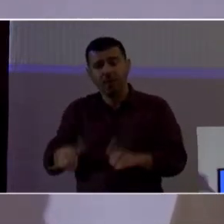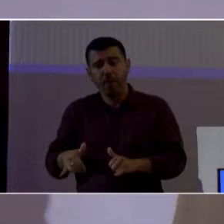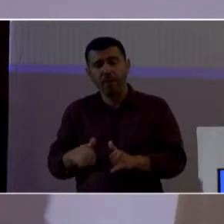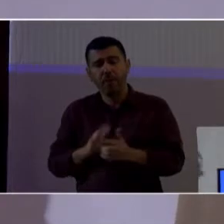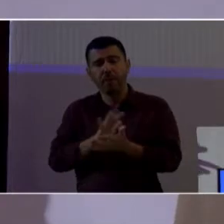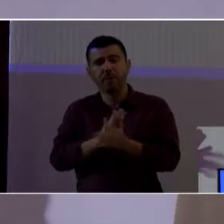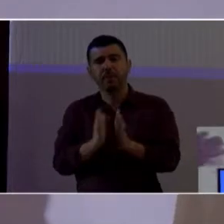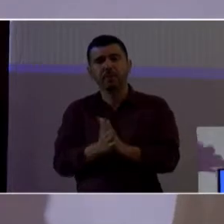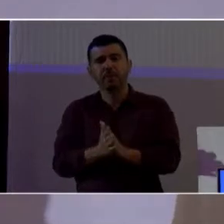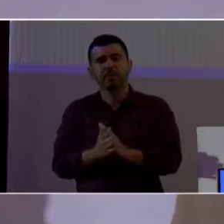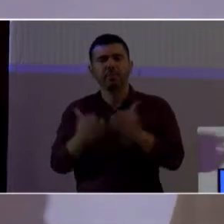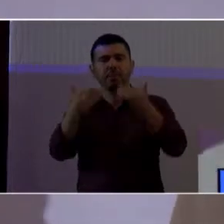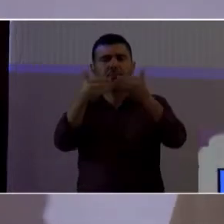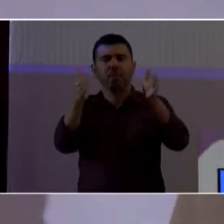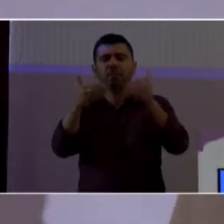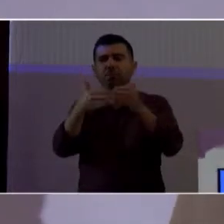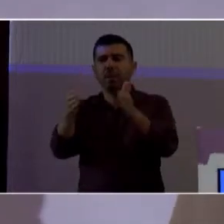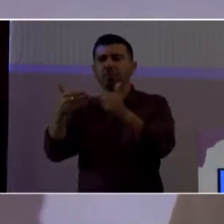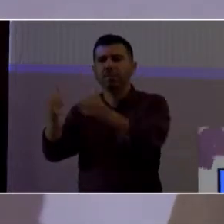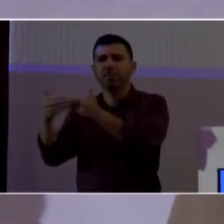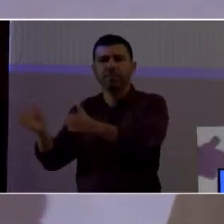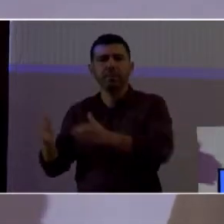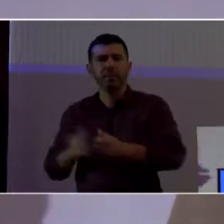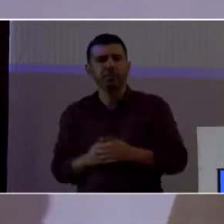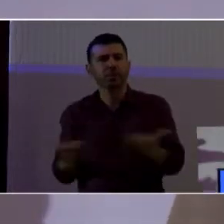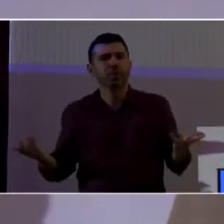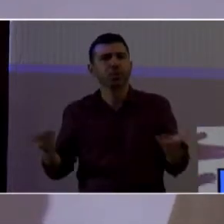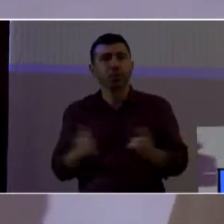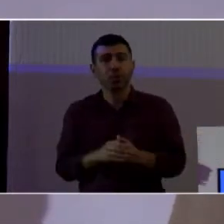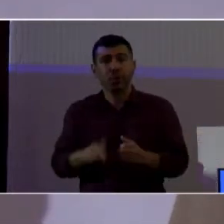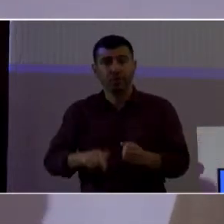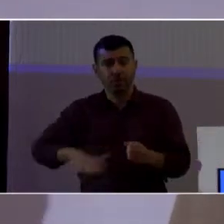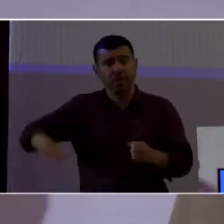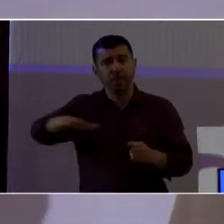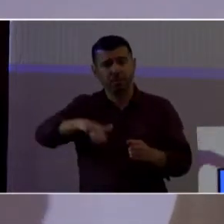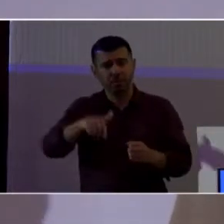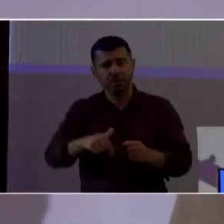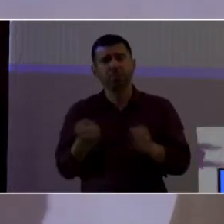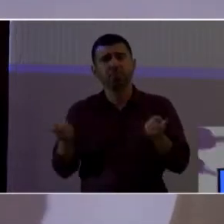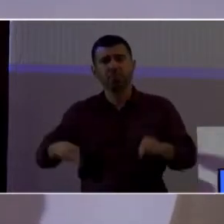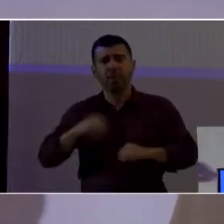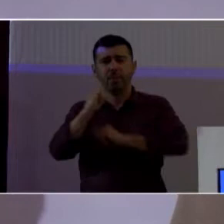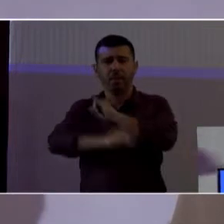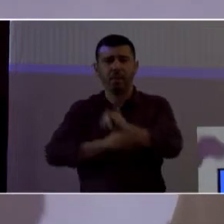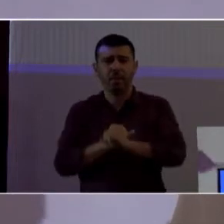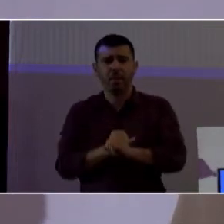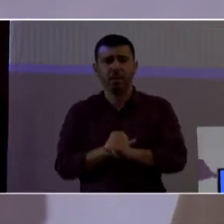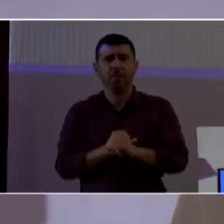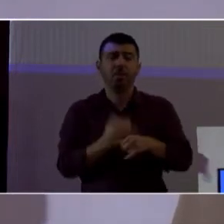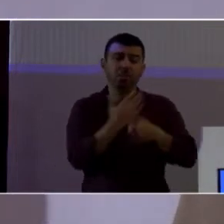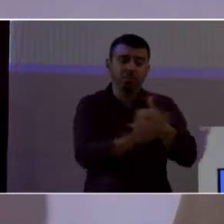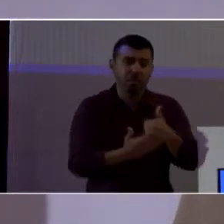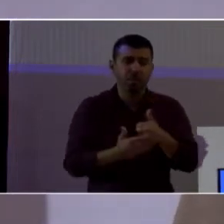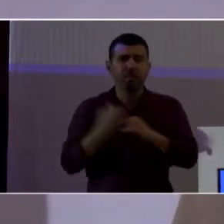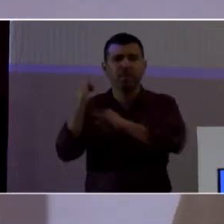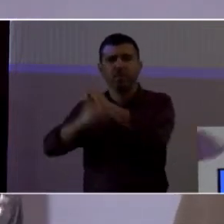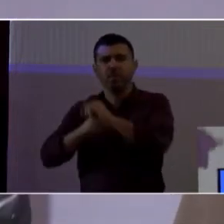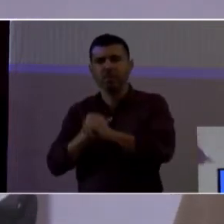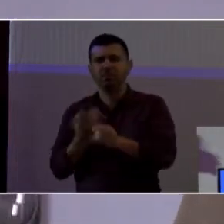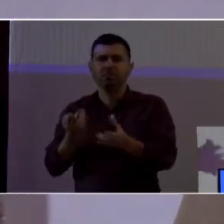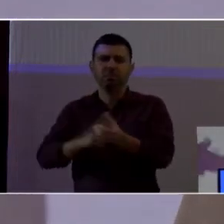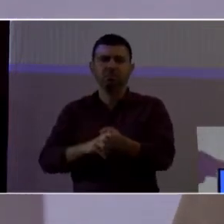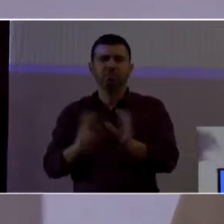dejando las puertas abiertas no solo aquí en el territorio, sino a nivel internacional. Entonces yo quería que todos dijeran como